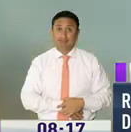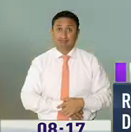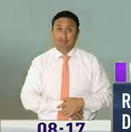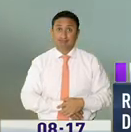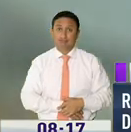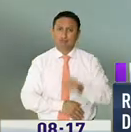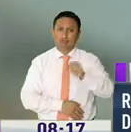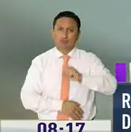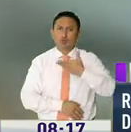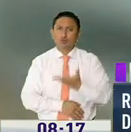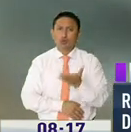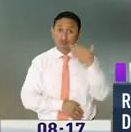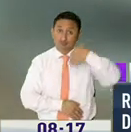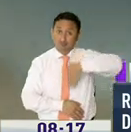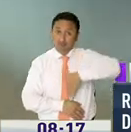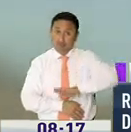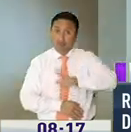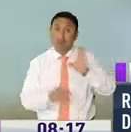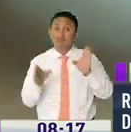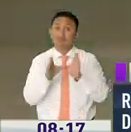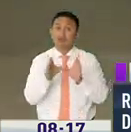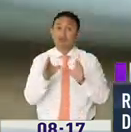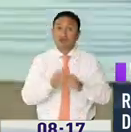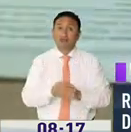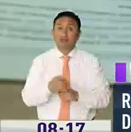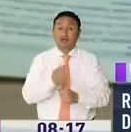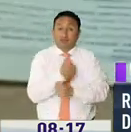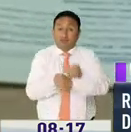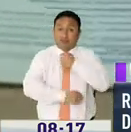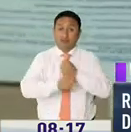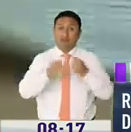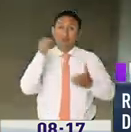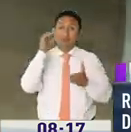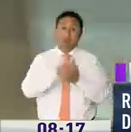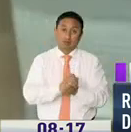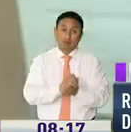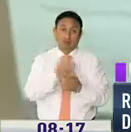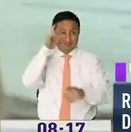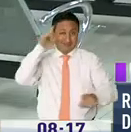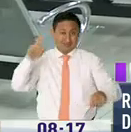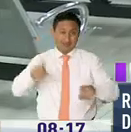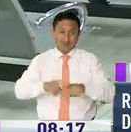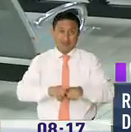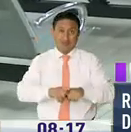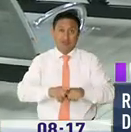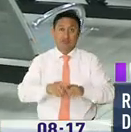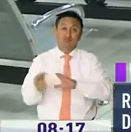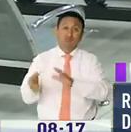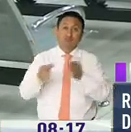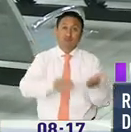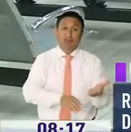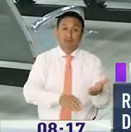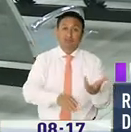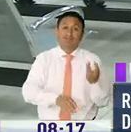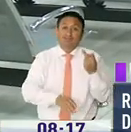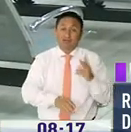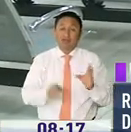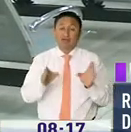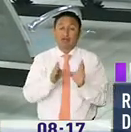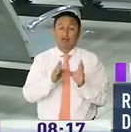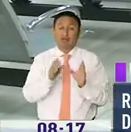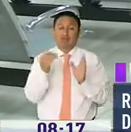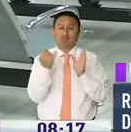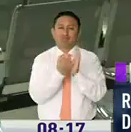virtual.registrocivil.gov.es, en el que podrá acceder a certificados de nacimiento, matrimonio, unión de hecho, defunción y también el certificado